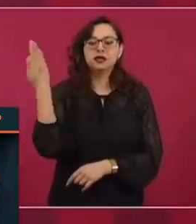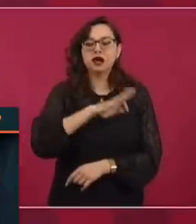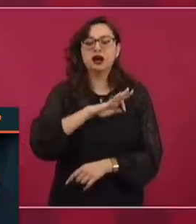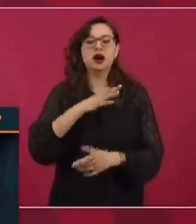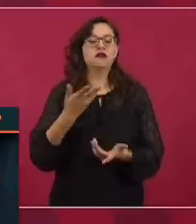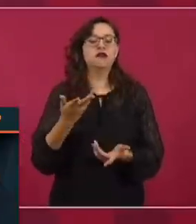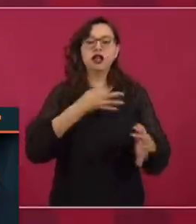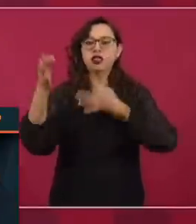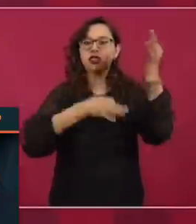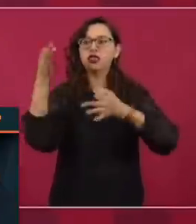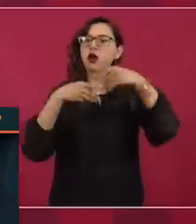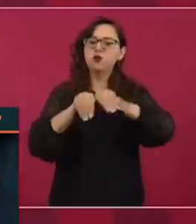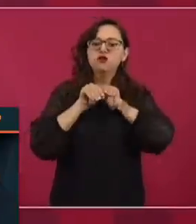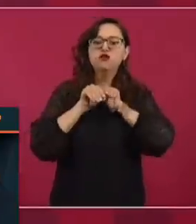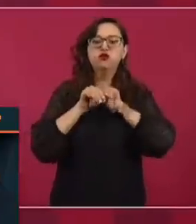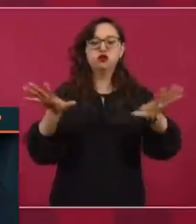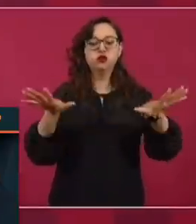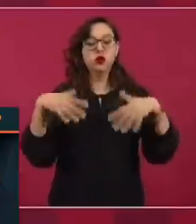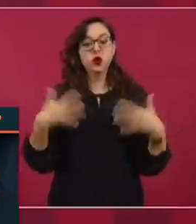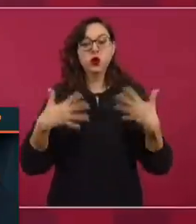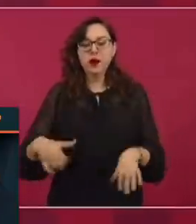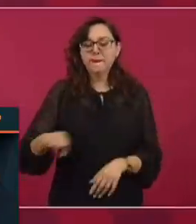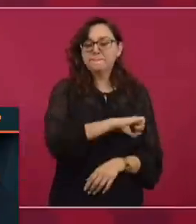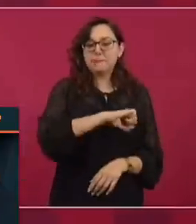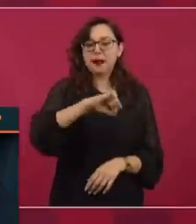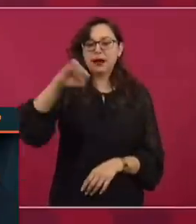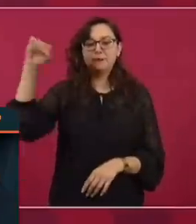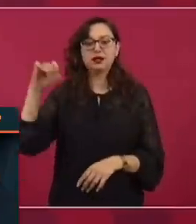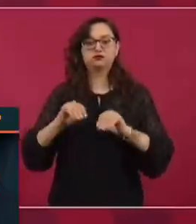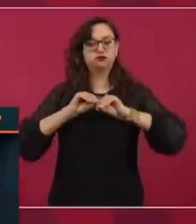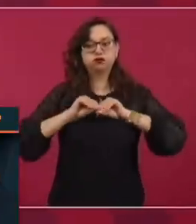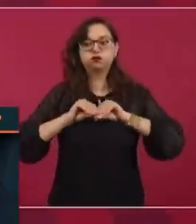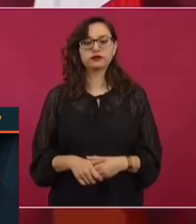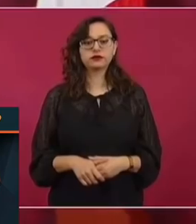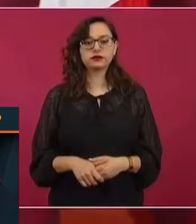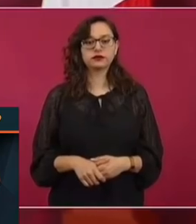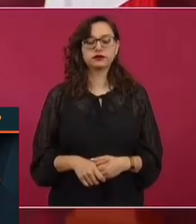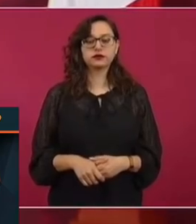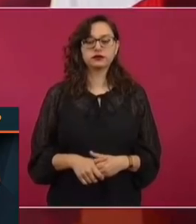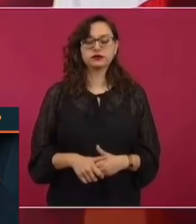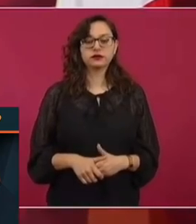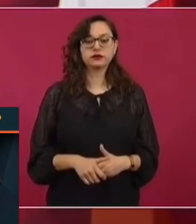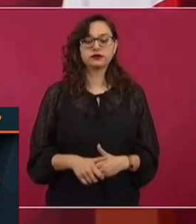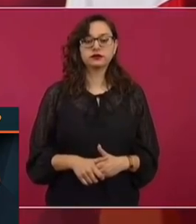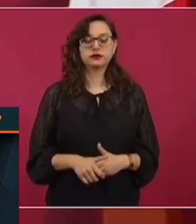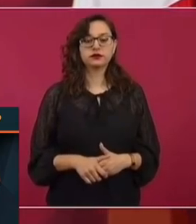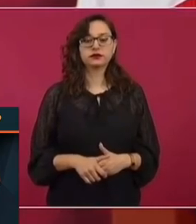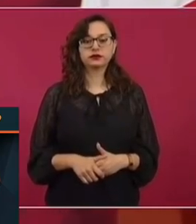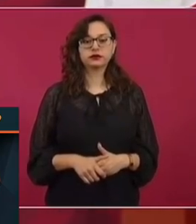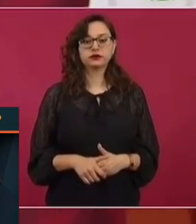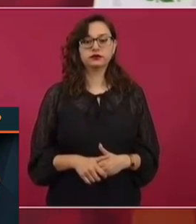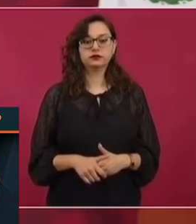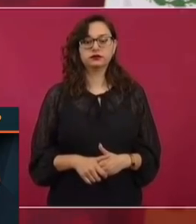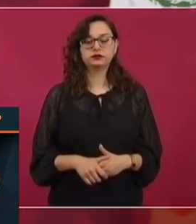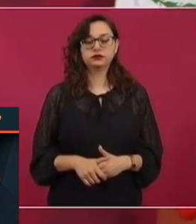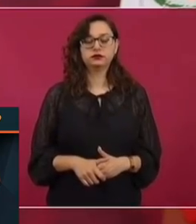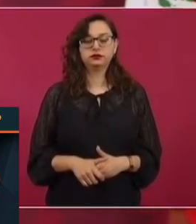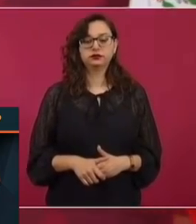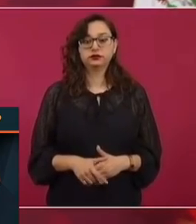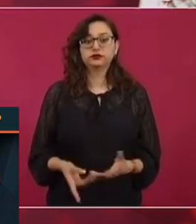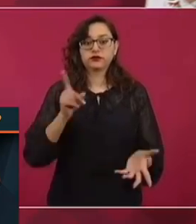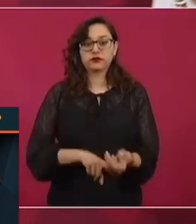falsa. Y logran colocarla en trending top mundial. Y esas plataformas, que saben desde arriba